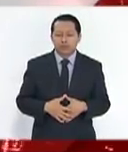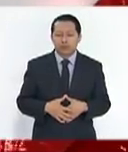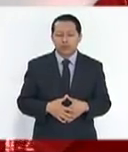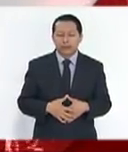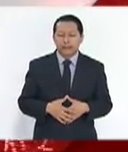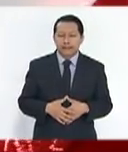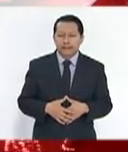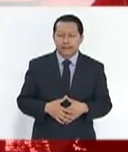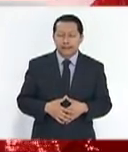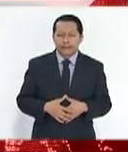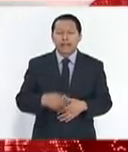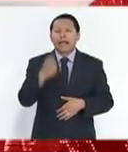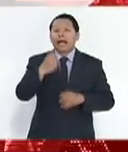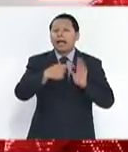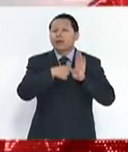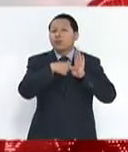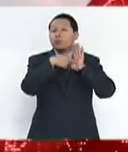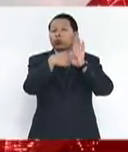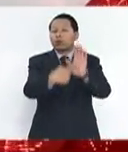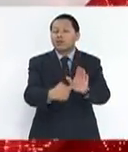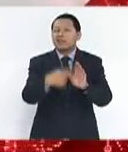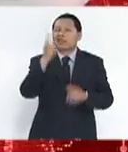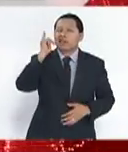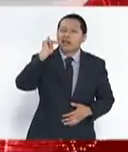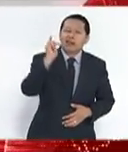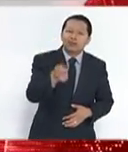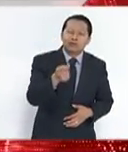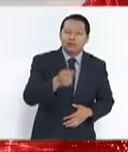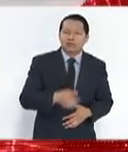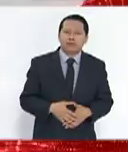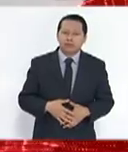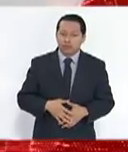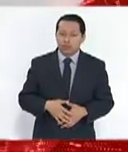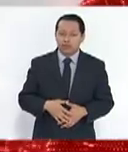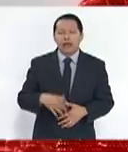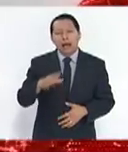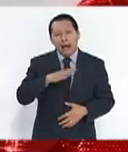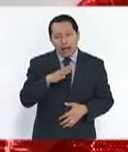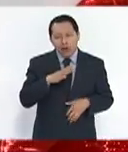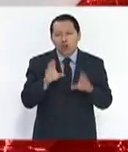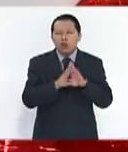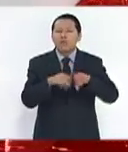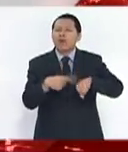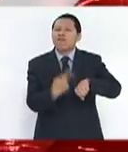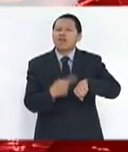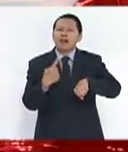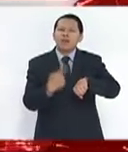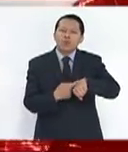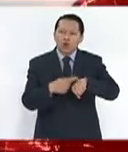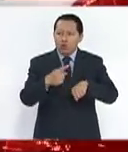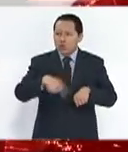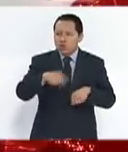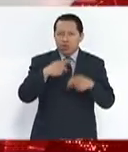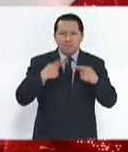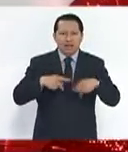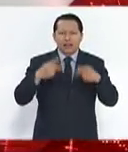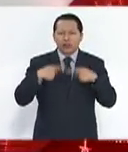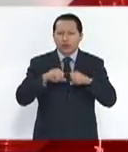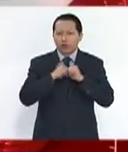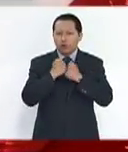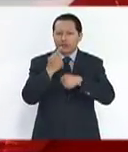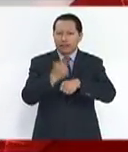Eso lo que demuestra es que hay una enfermedad en la sociedad y para